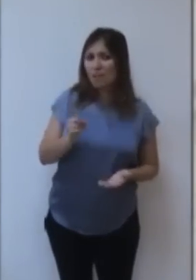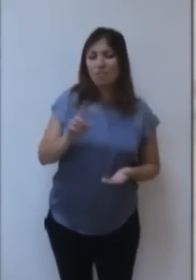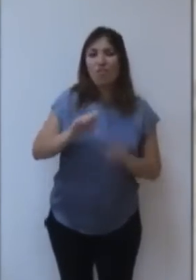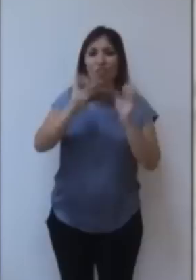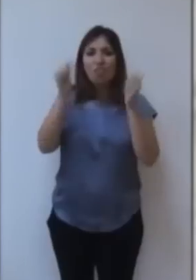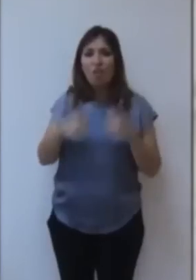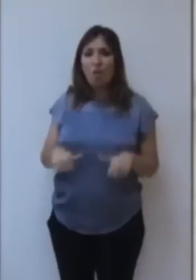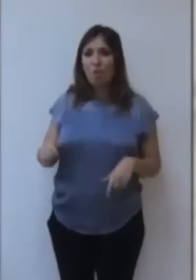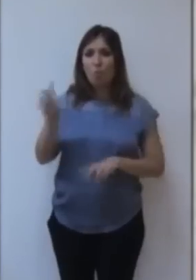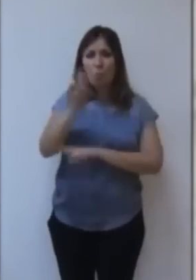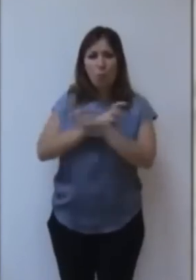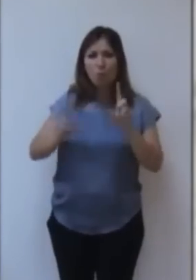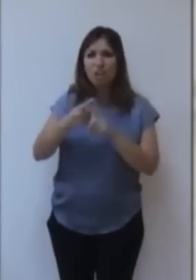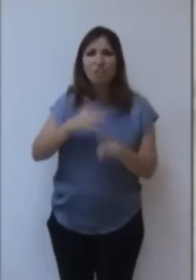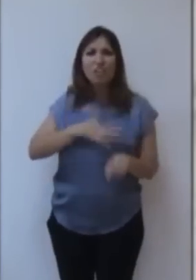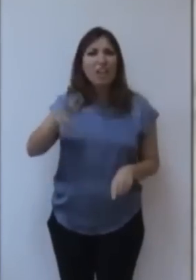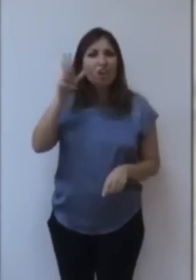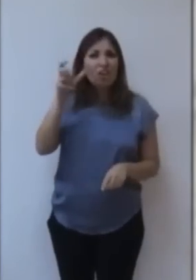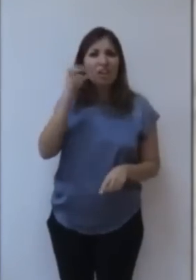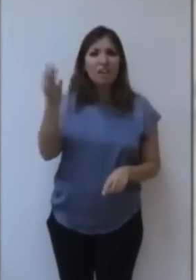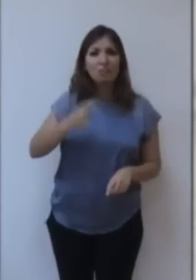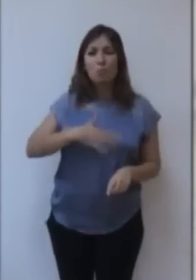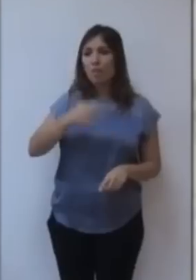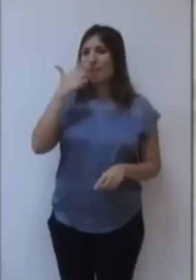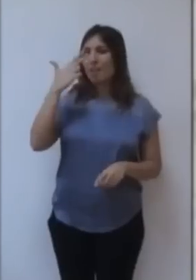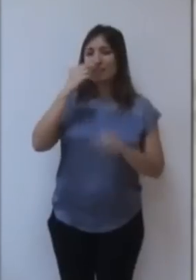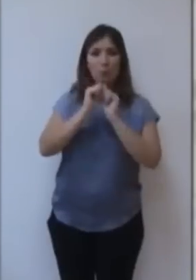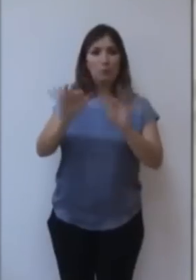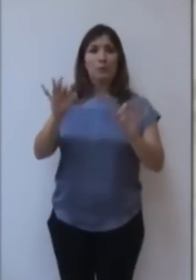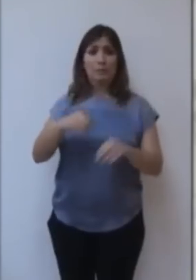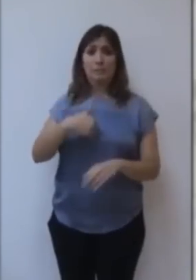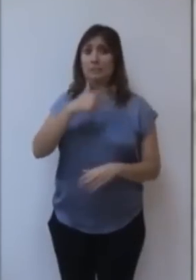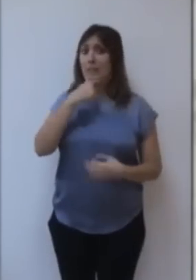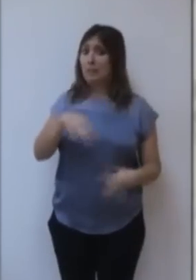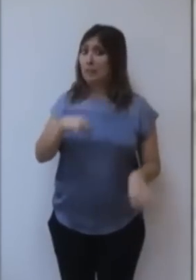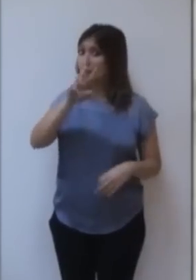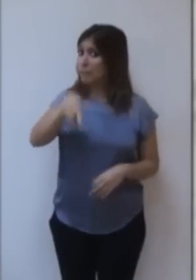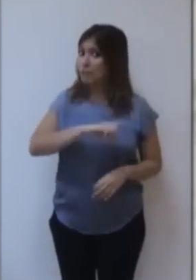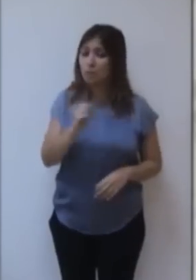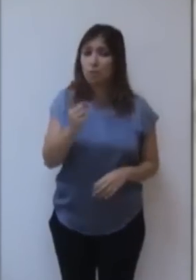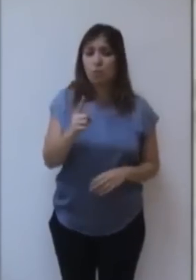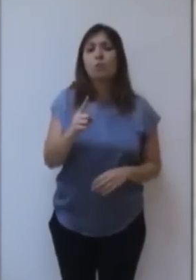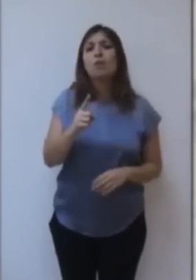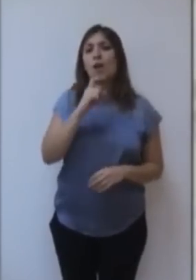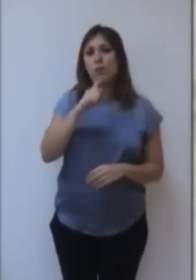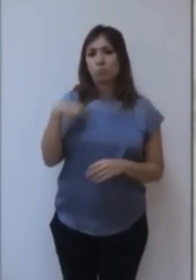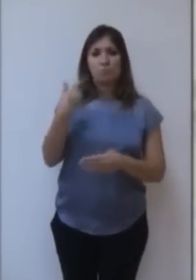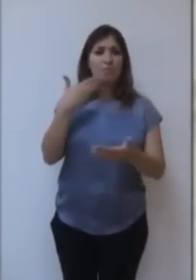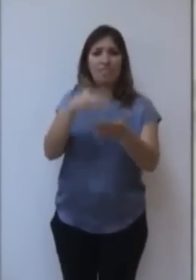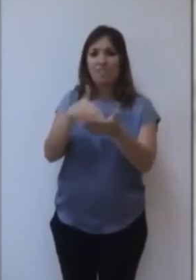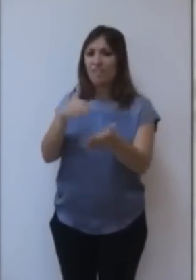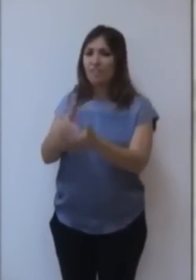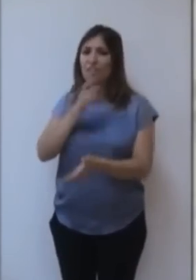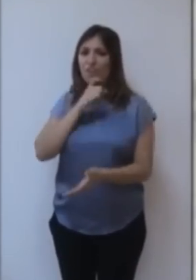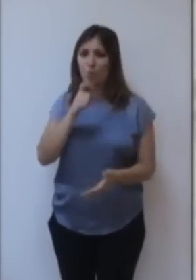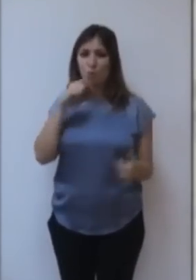la forma de localizar lo que quieras escuchar que pueda tener un interés es tan simple, ni todo tiene muchas dificultades,